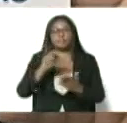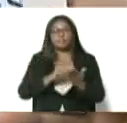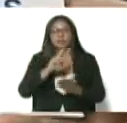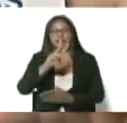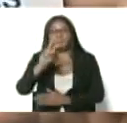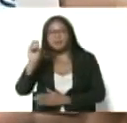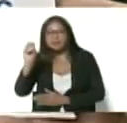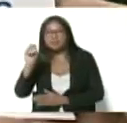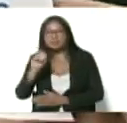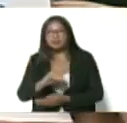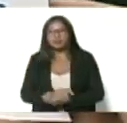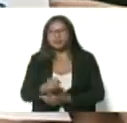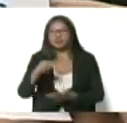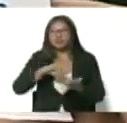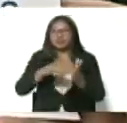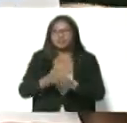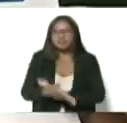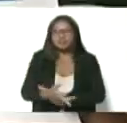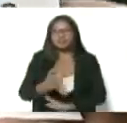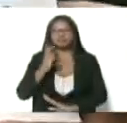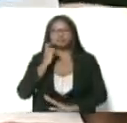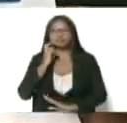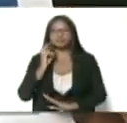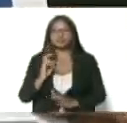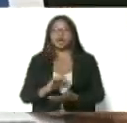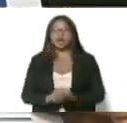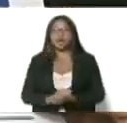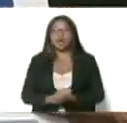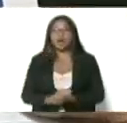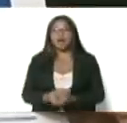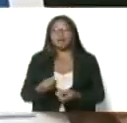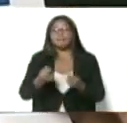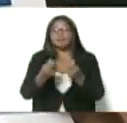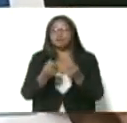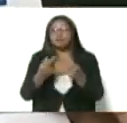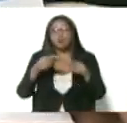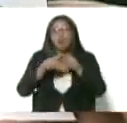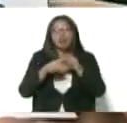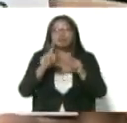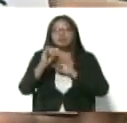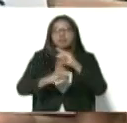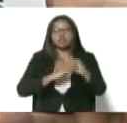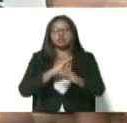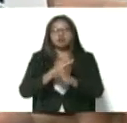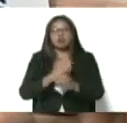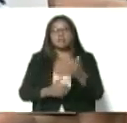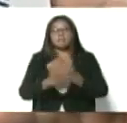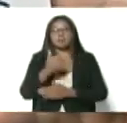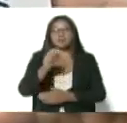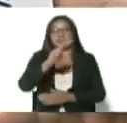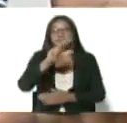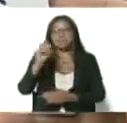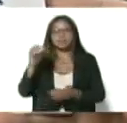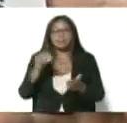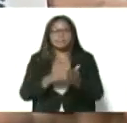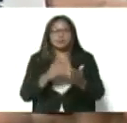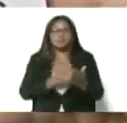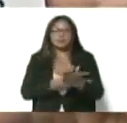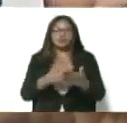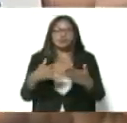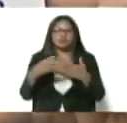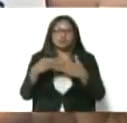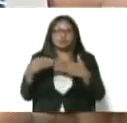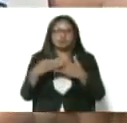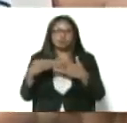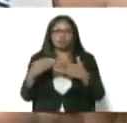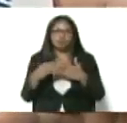señor fiscal general a precios internacionales moderados a más de 30 mil millones de dólares